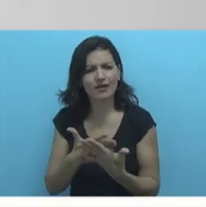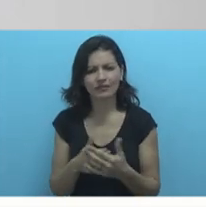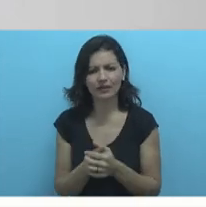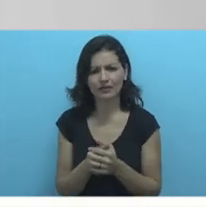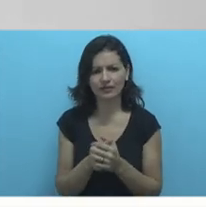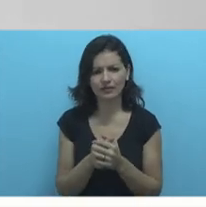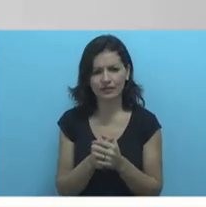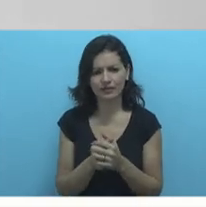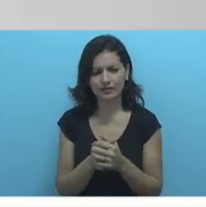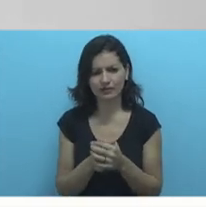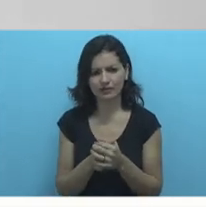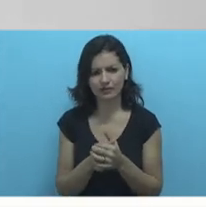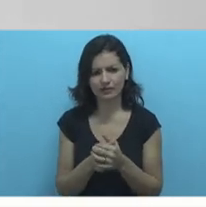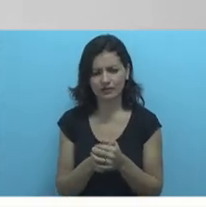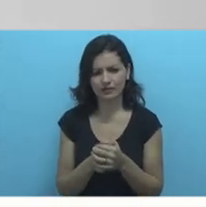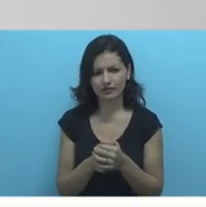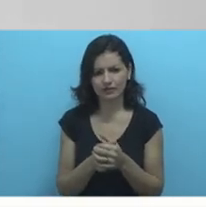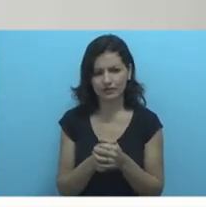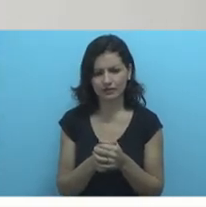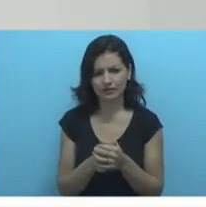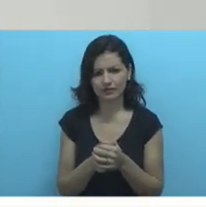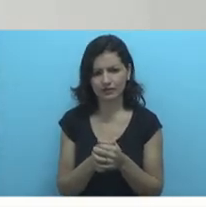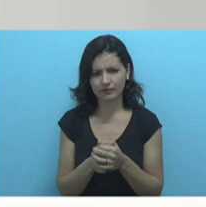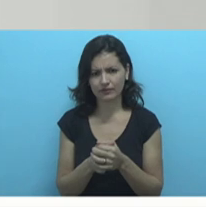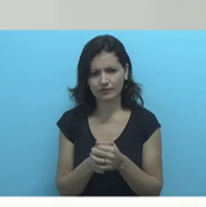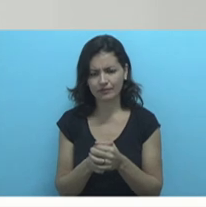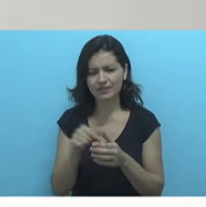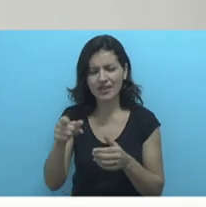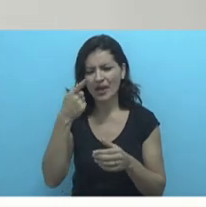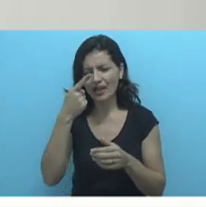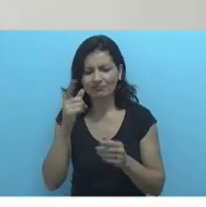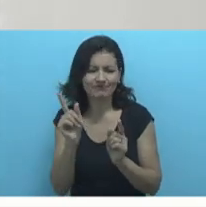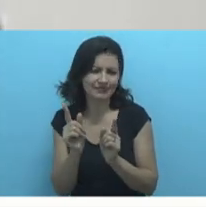tan escaso con el bebé chiquito, con su último nieto.